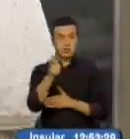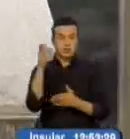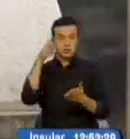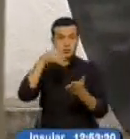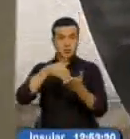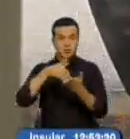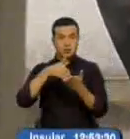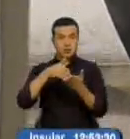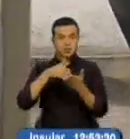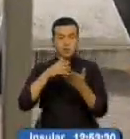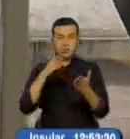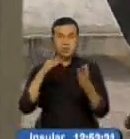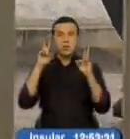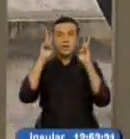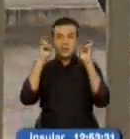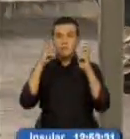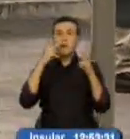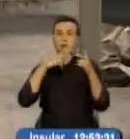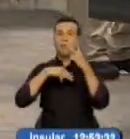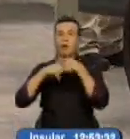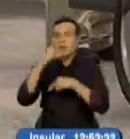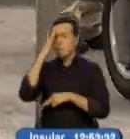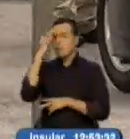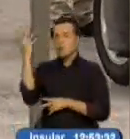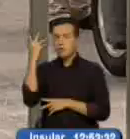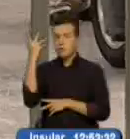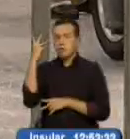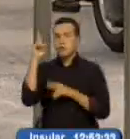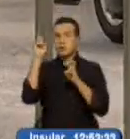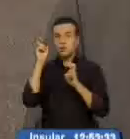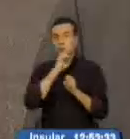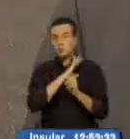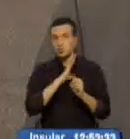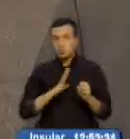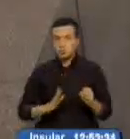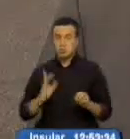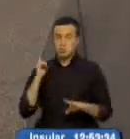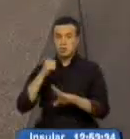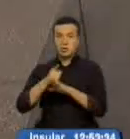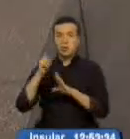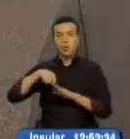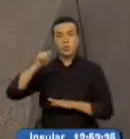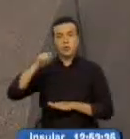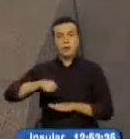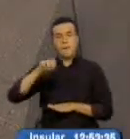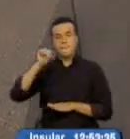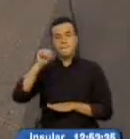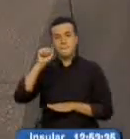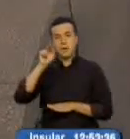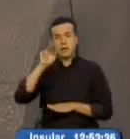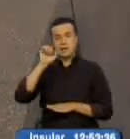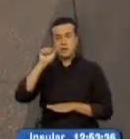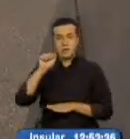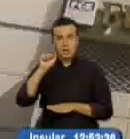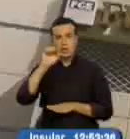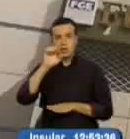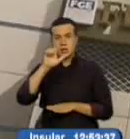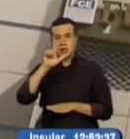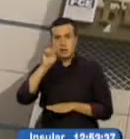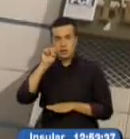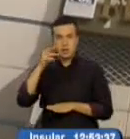de Delitos contra la Fe Pública para cumplir con la medida cautelar dispuesta por la jueza María Elena Lara el